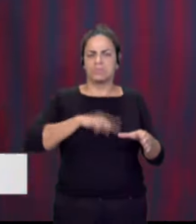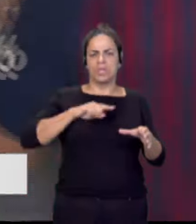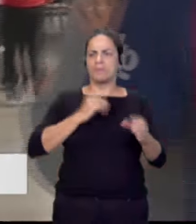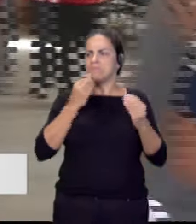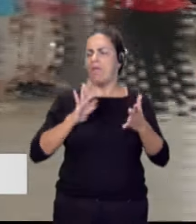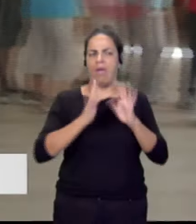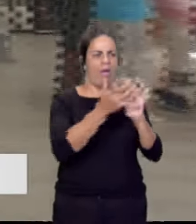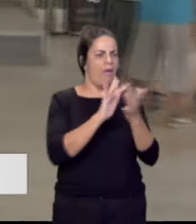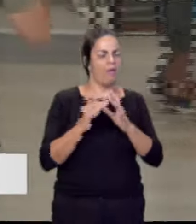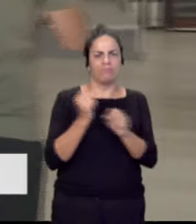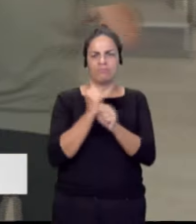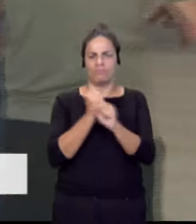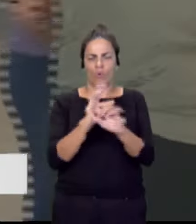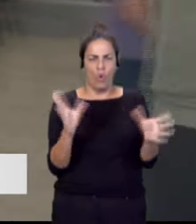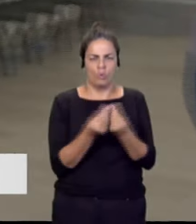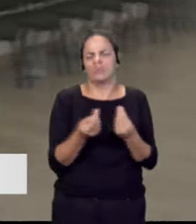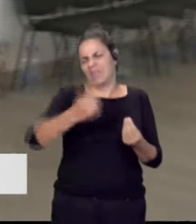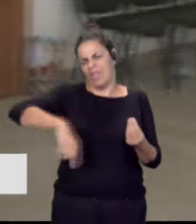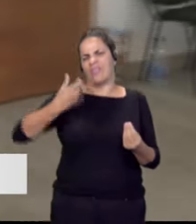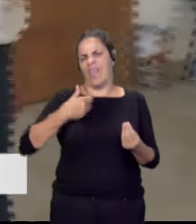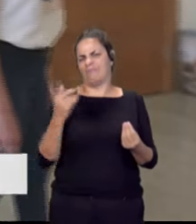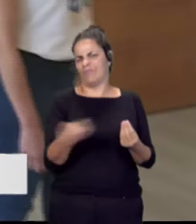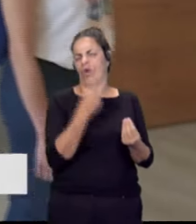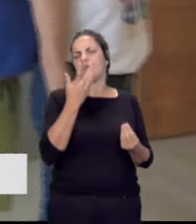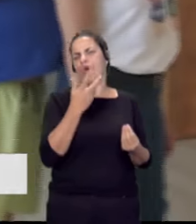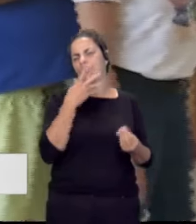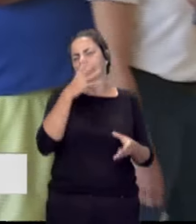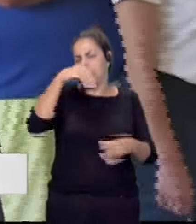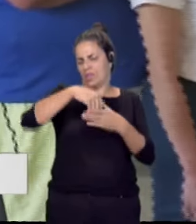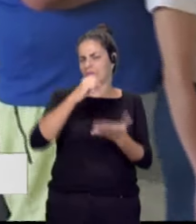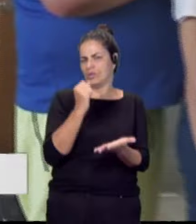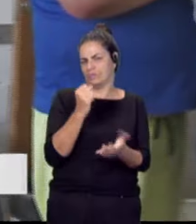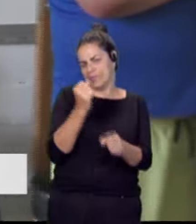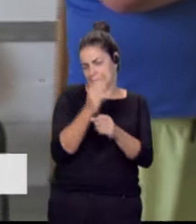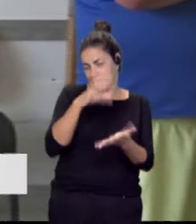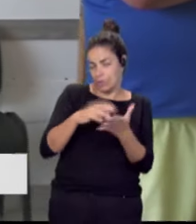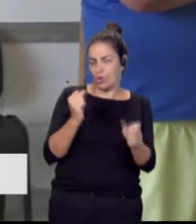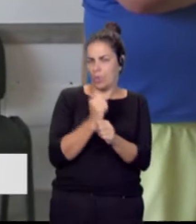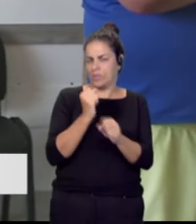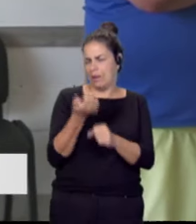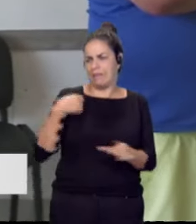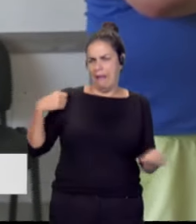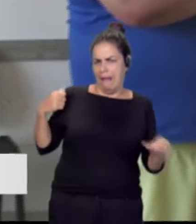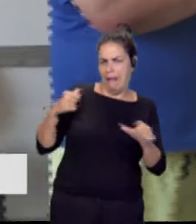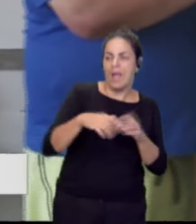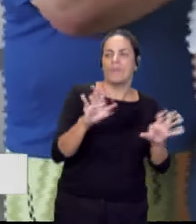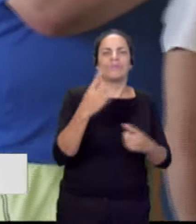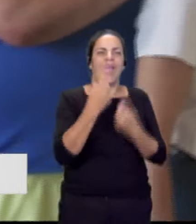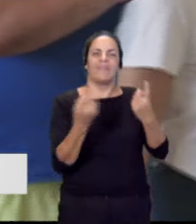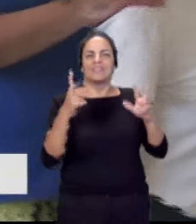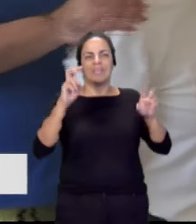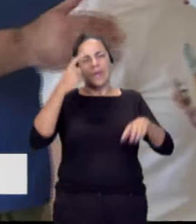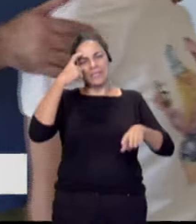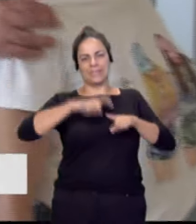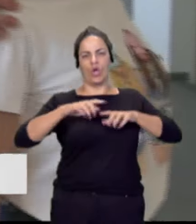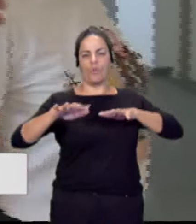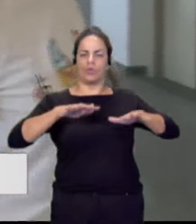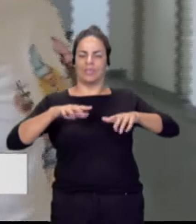trabajen juntos. Ya se conocen ya porque trabajan aquí en este centro ocupacional, pero es verdad que muchas veces no trabajan lo que es la